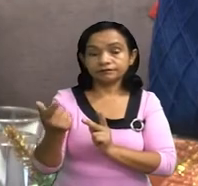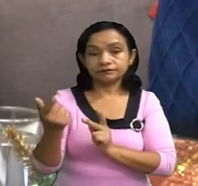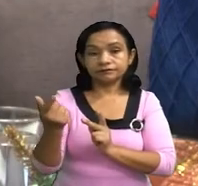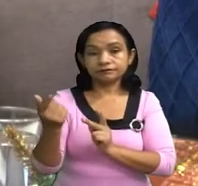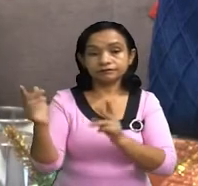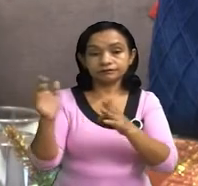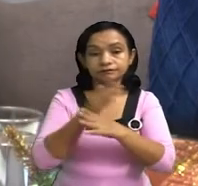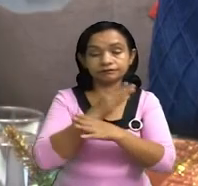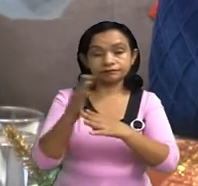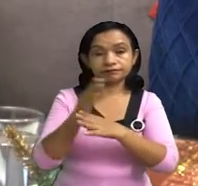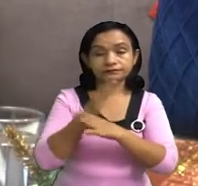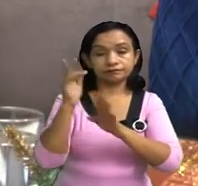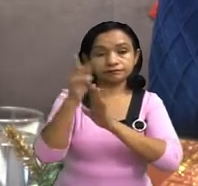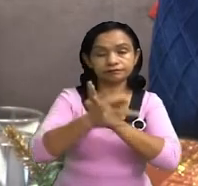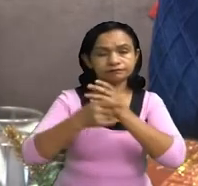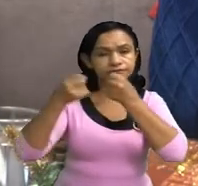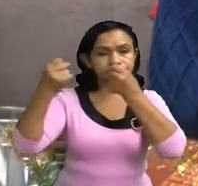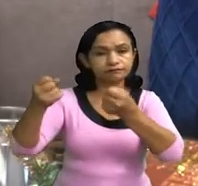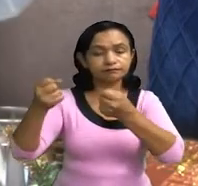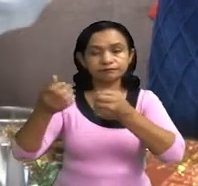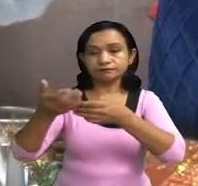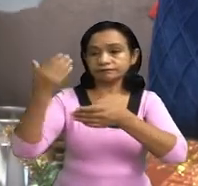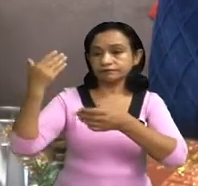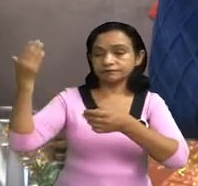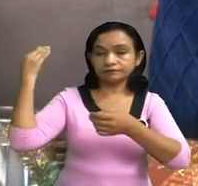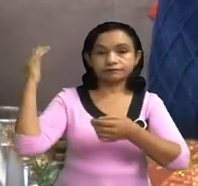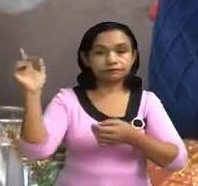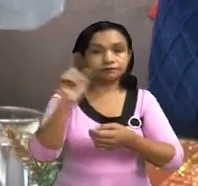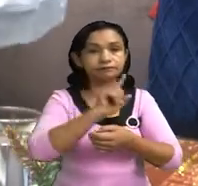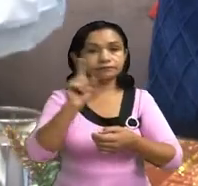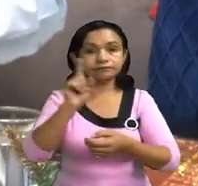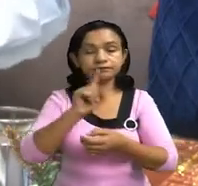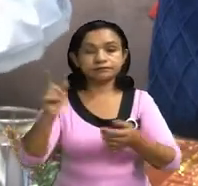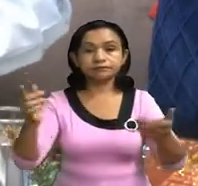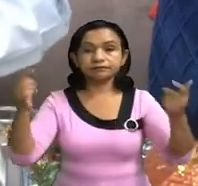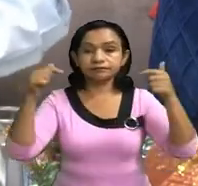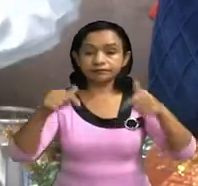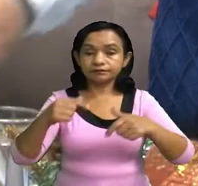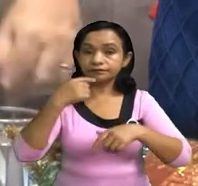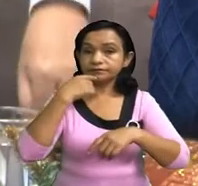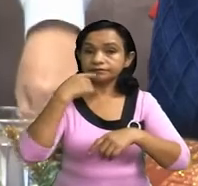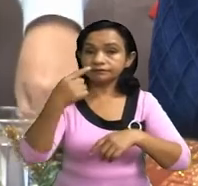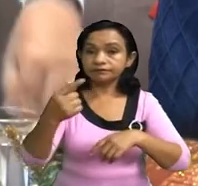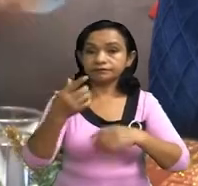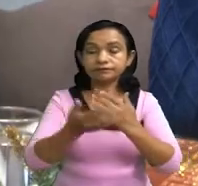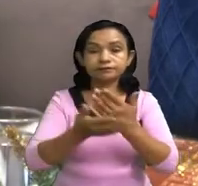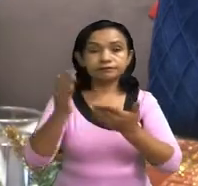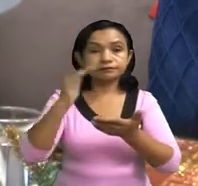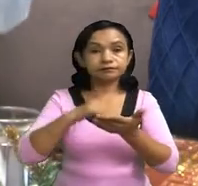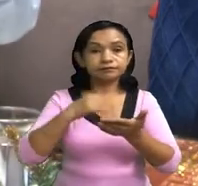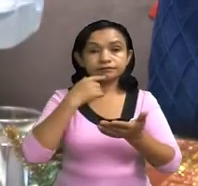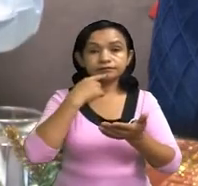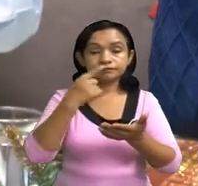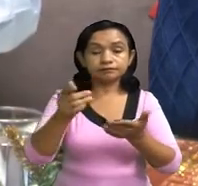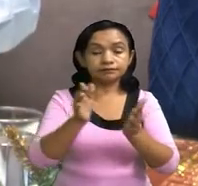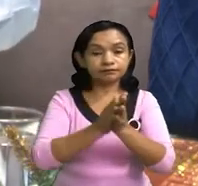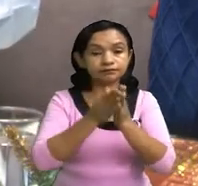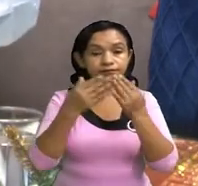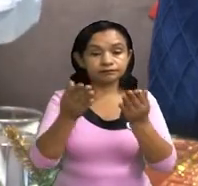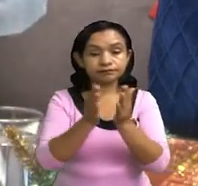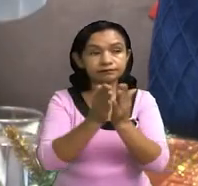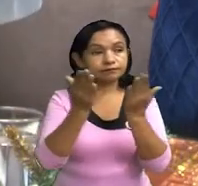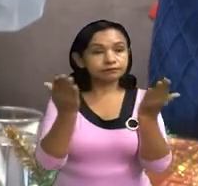imperios. No haya retroceso. Entonces, aquí se lo decimos, recalcando lo que dice el documento.